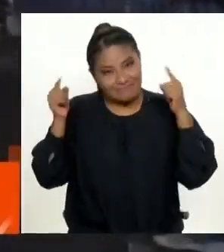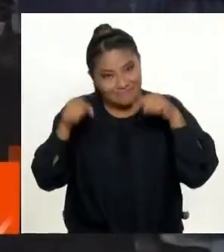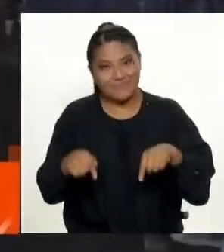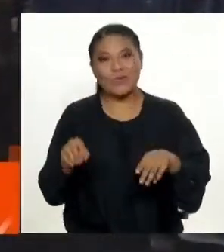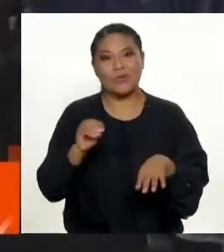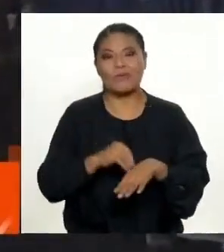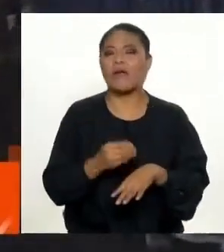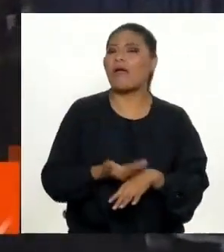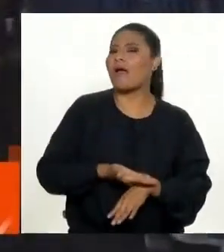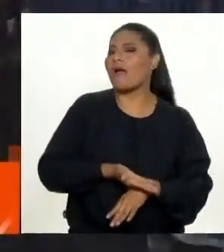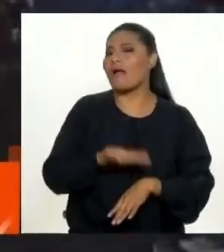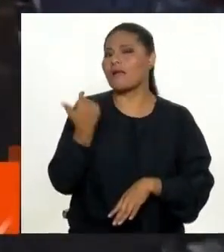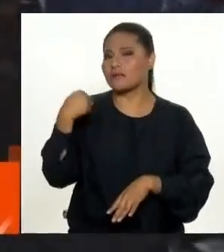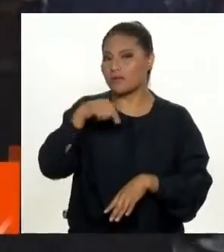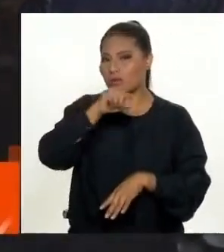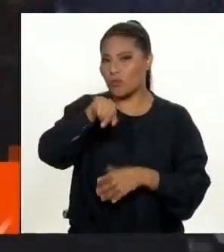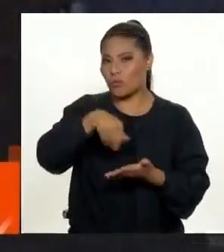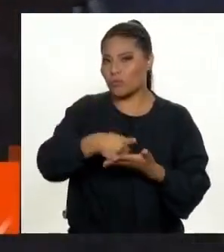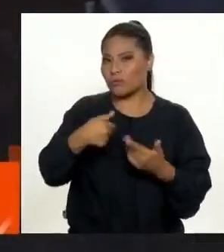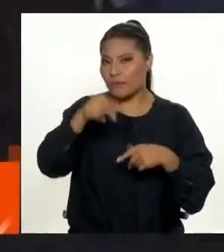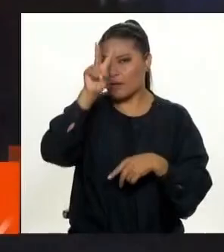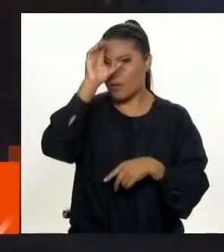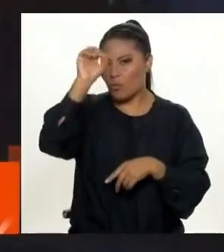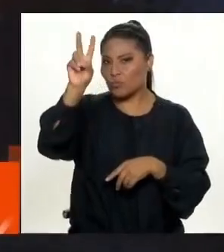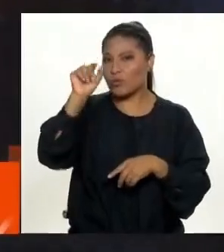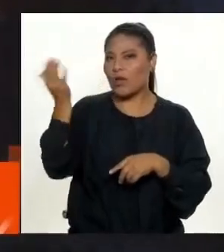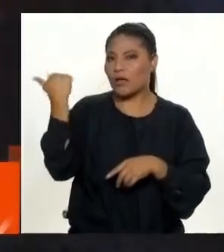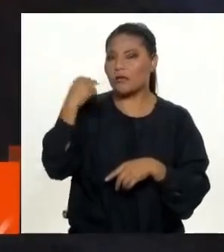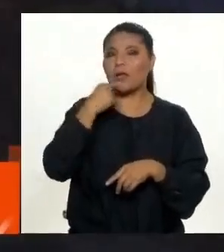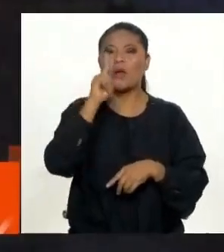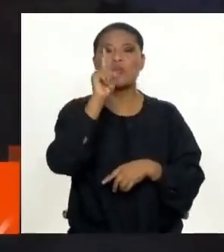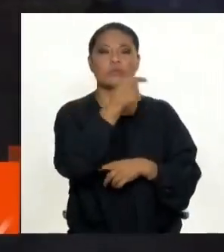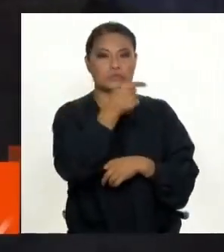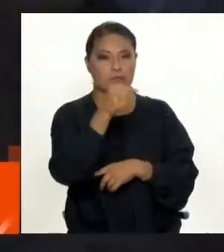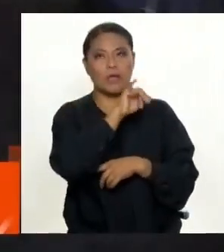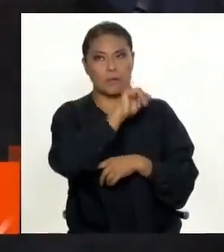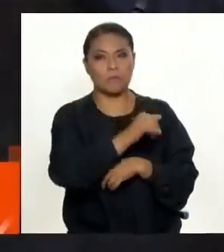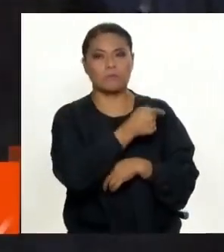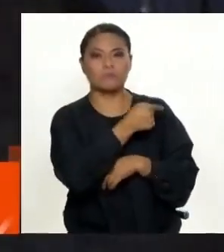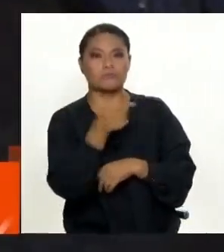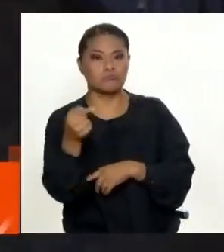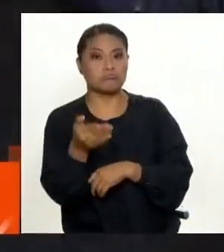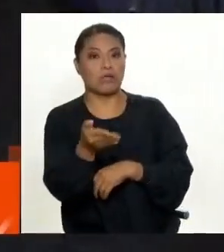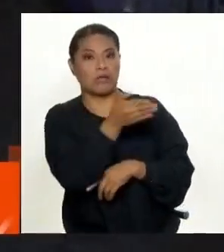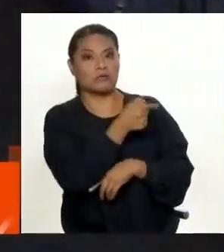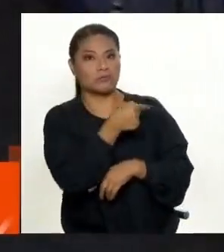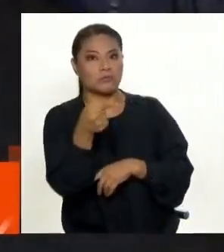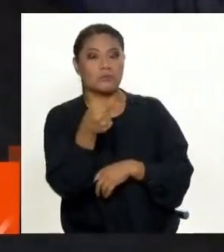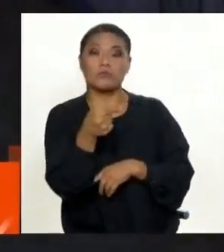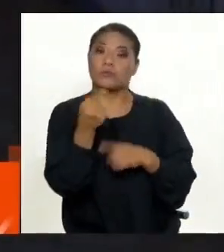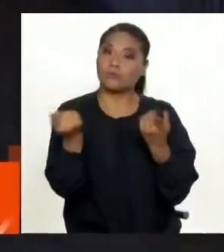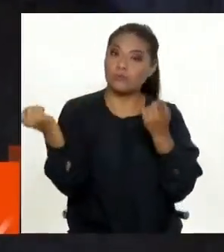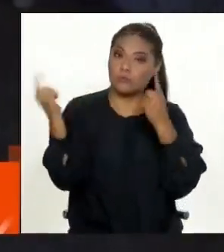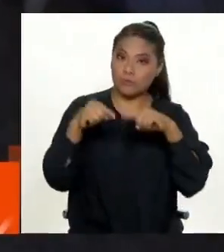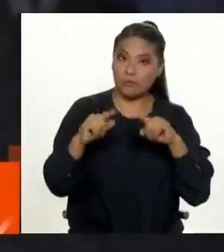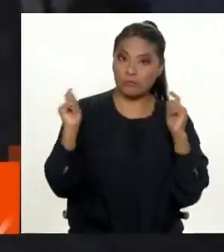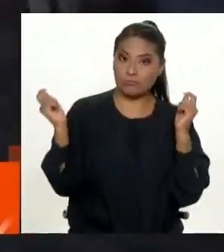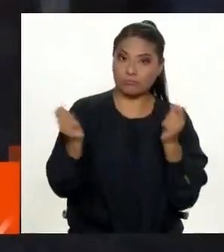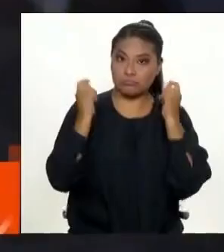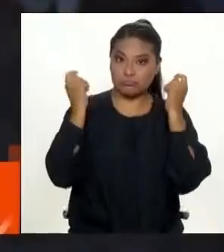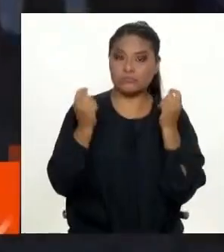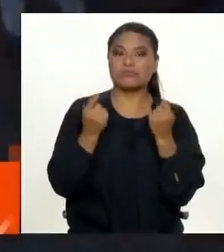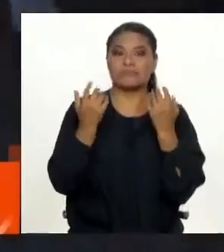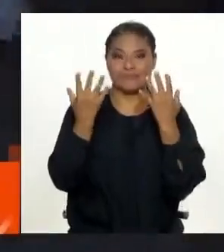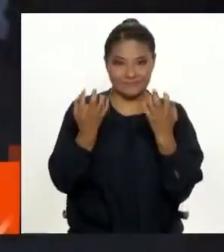¿Hace cuánto que están aquí nuevamente en el Cusco? Ya estamos una semana, sí. Asumo que también van a participar de la fiesta del... Esa es la idea.